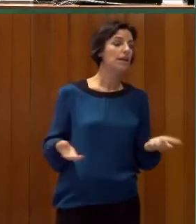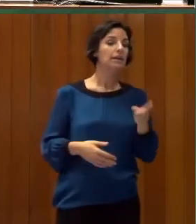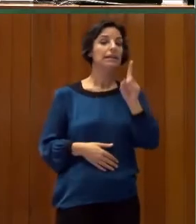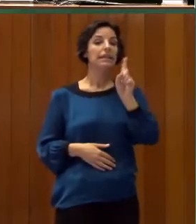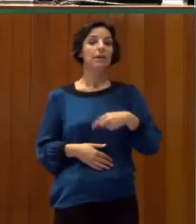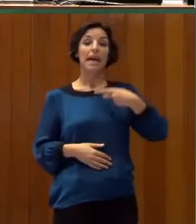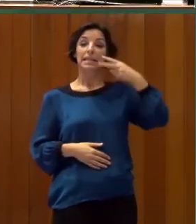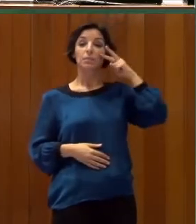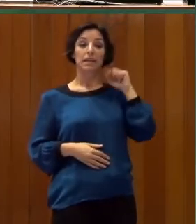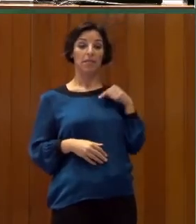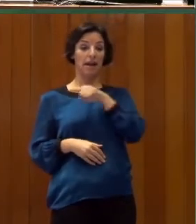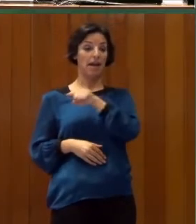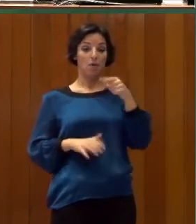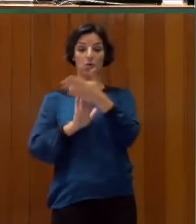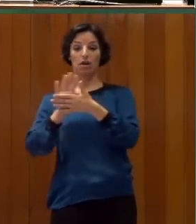en cada lengua.